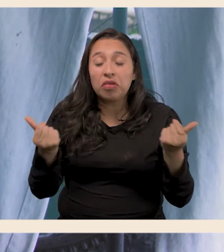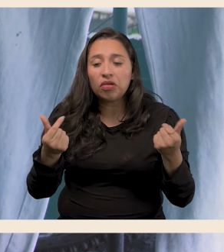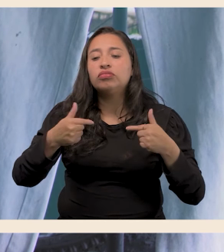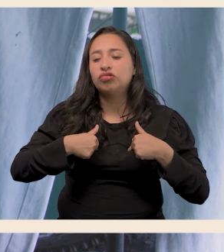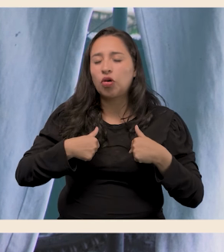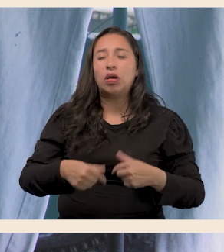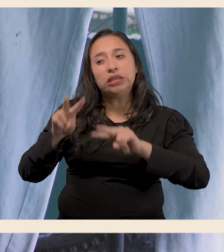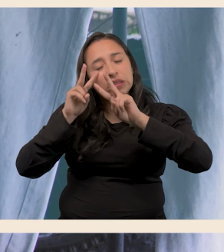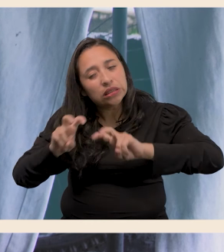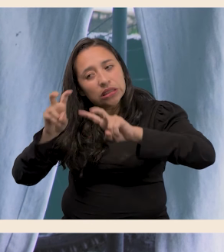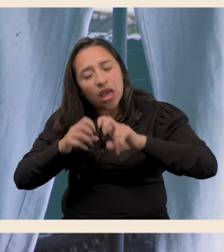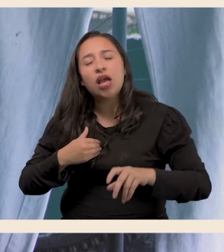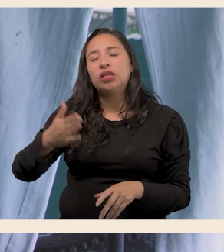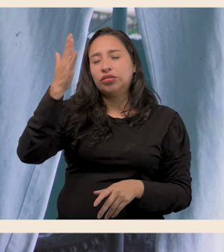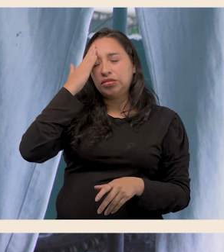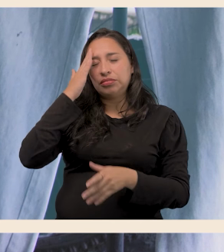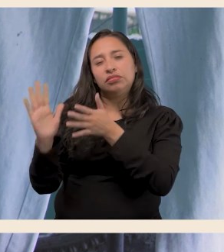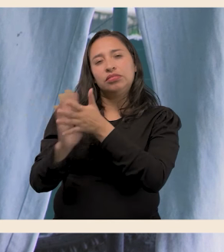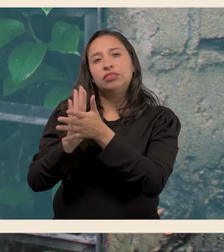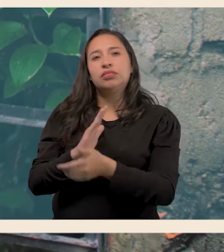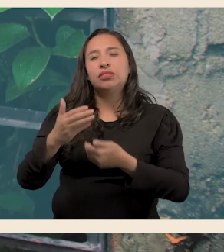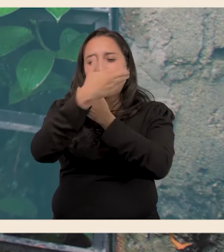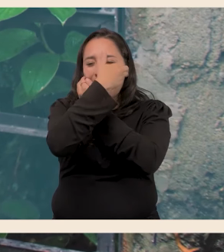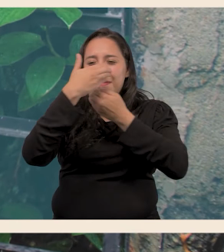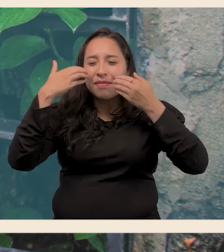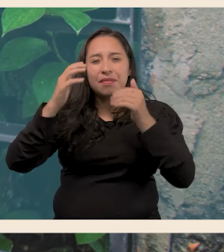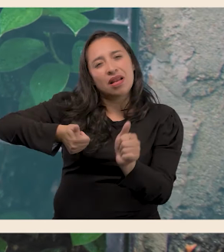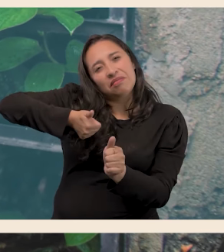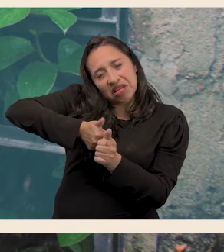mis averiguaciones que he hecho, que fueron los paramilitares.